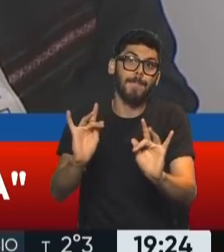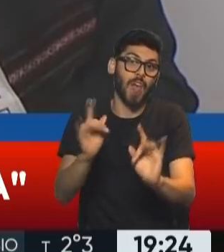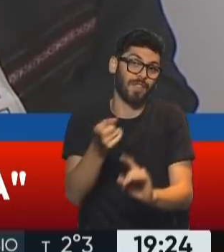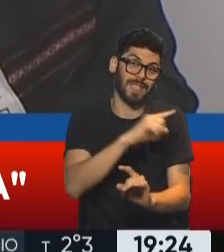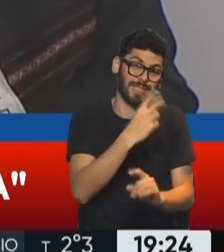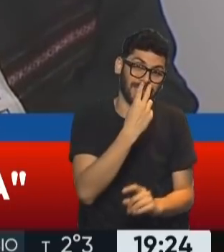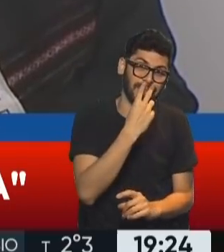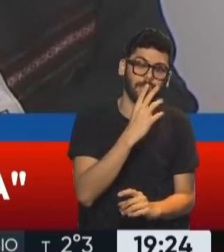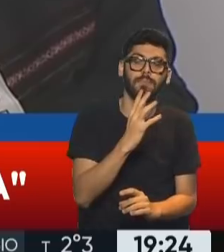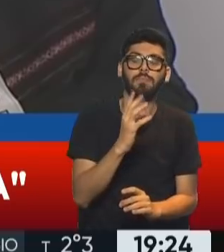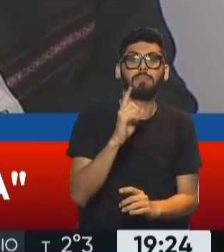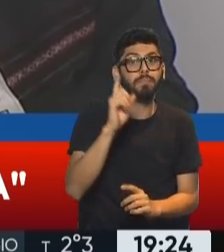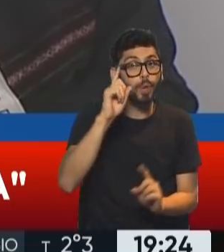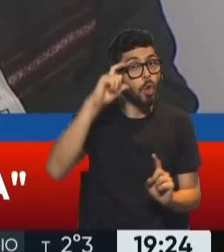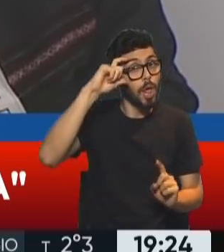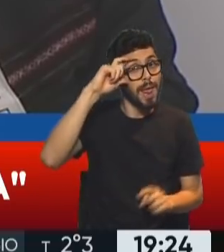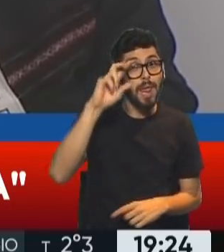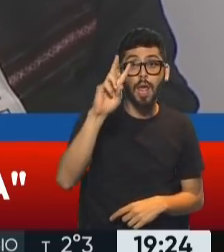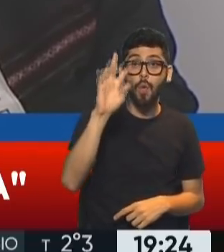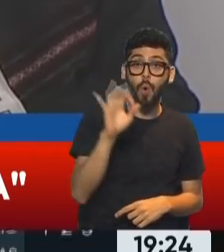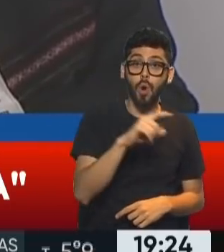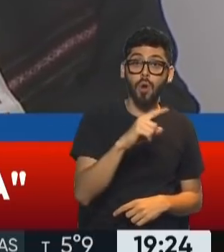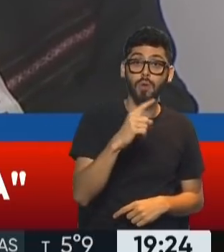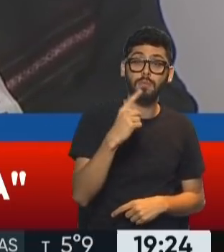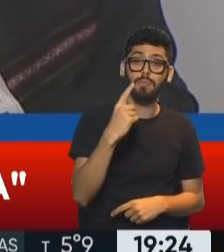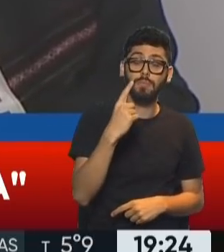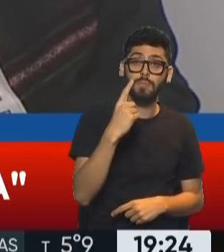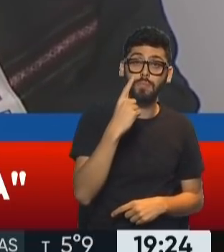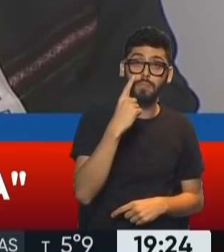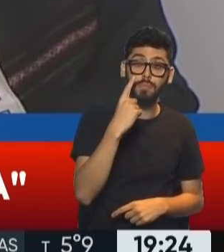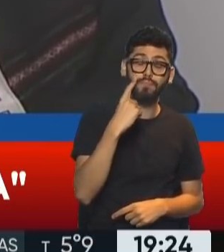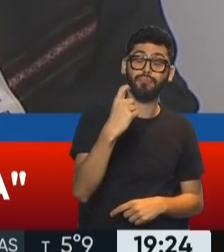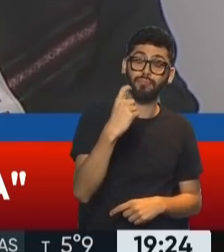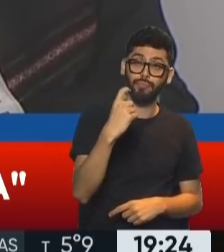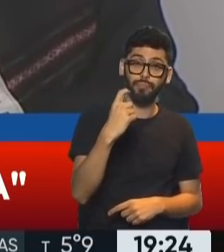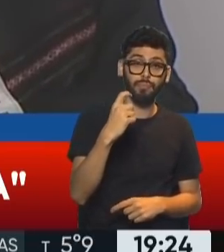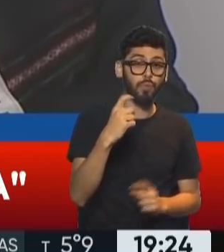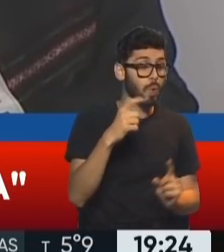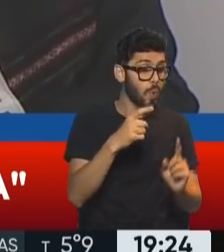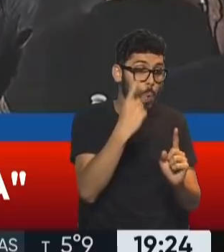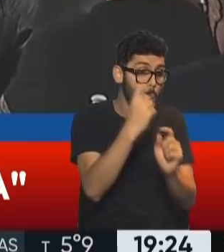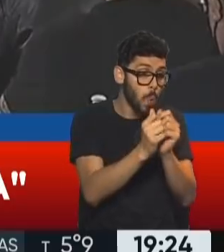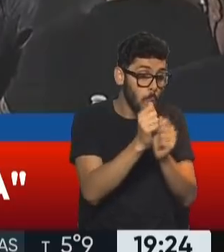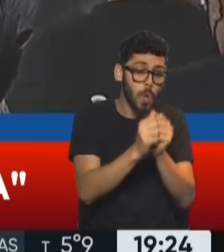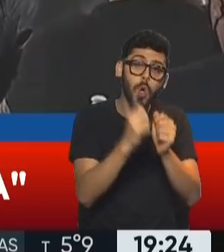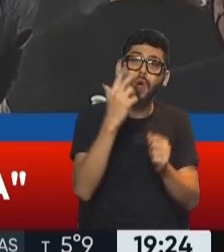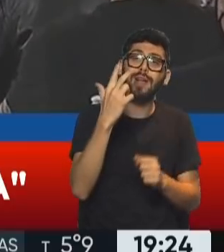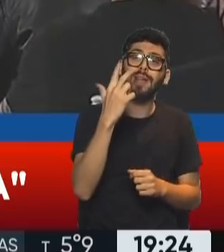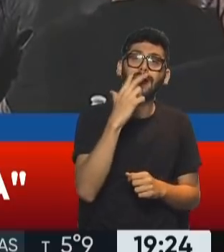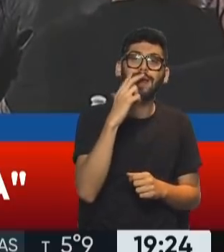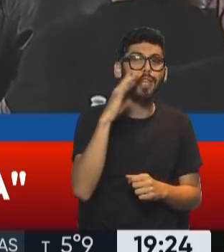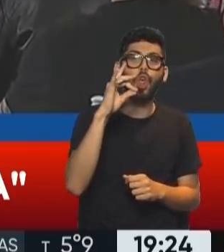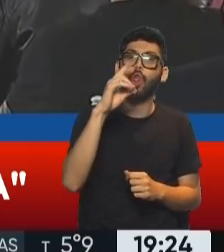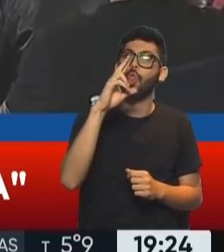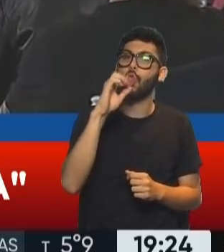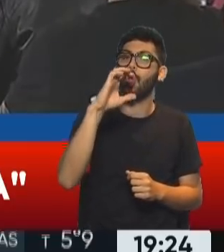Pero Evo advirtió que estaba allí concentrado tan solo en los hidrocarburos el gran poder